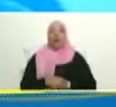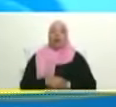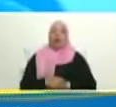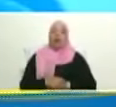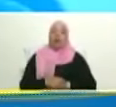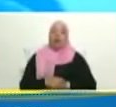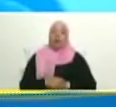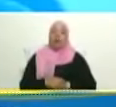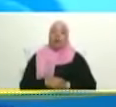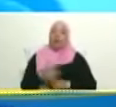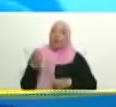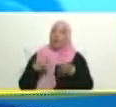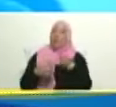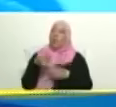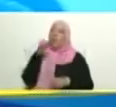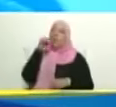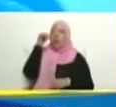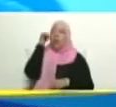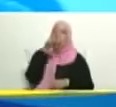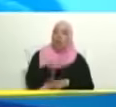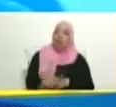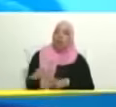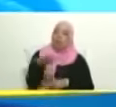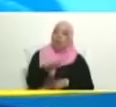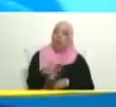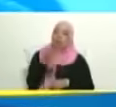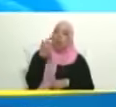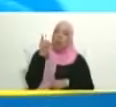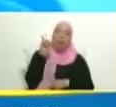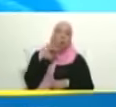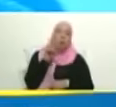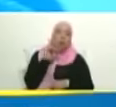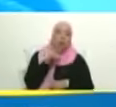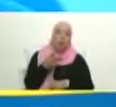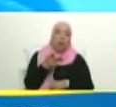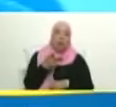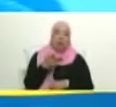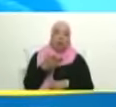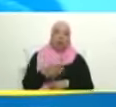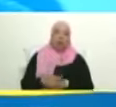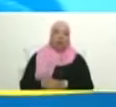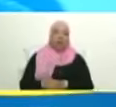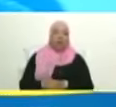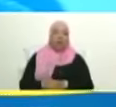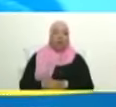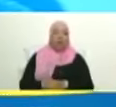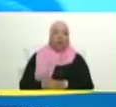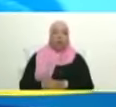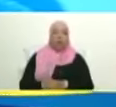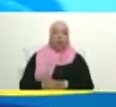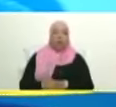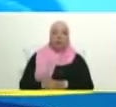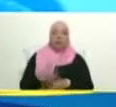cuando ustedes le ofrezcan una cosa que parece mentira, es mentira.